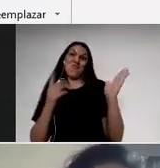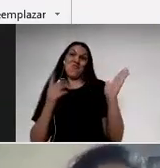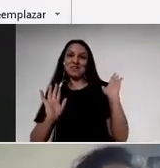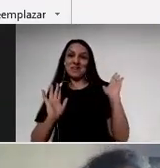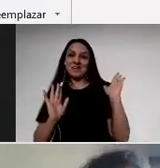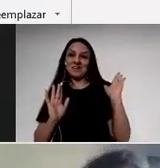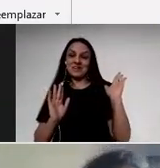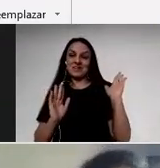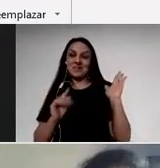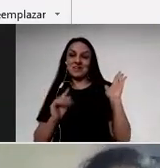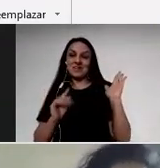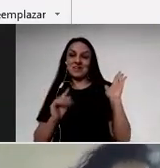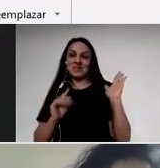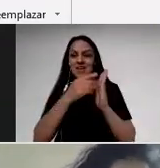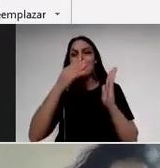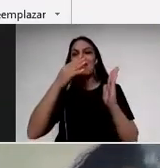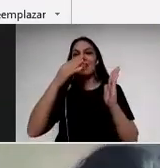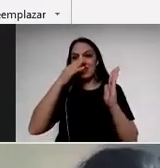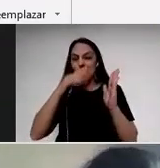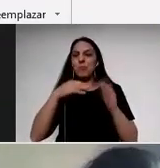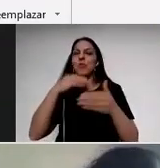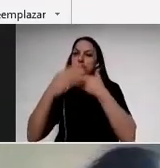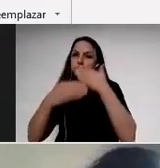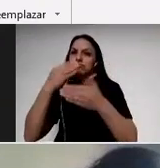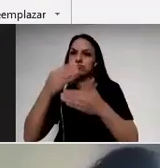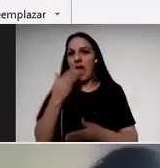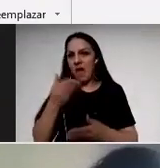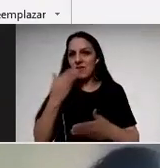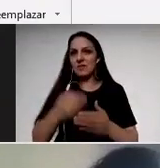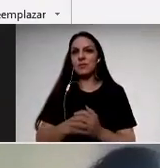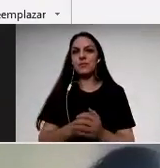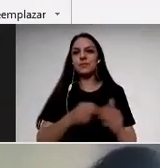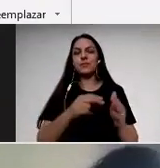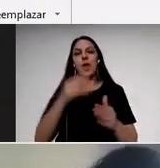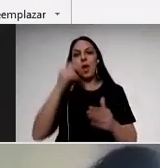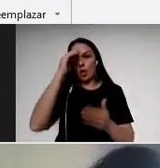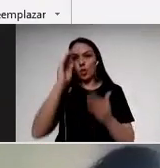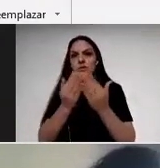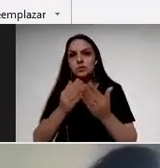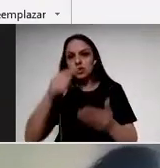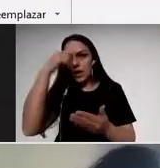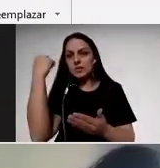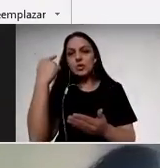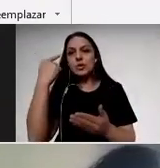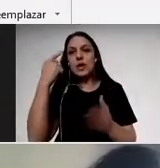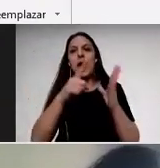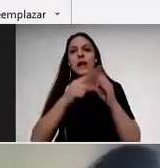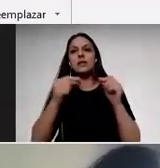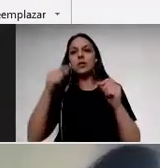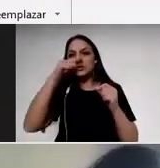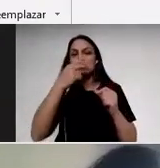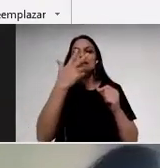luego vamos a desarrollar la temática. La Constitución Nacional, en el artículo 75, inciso 22, que